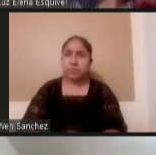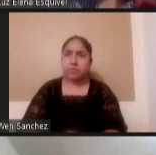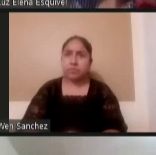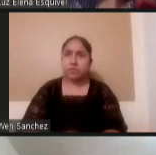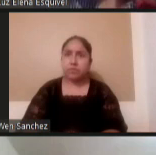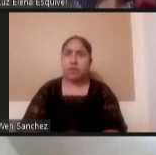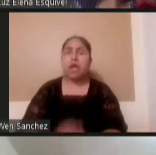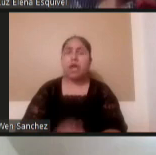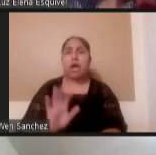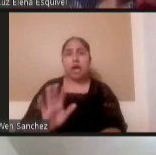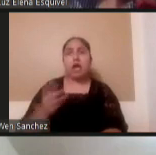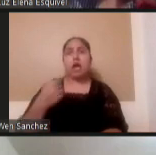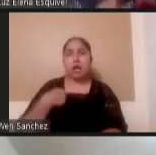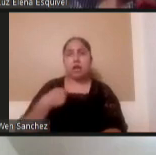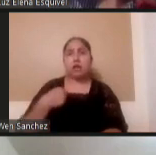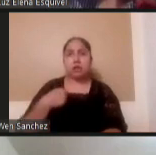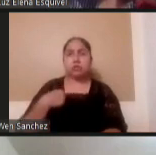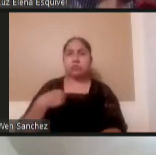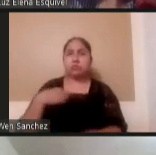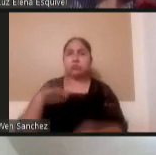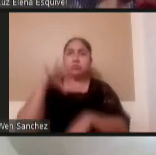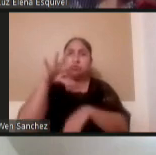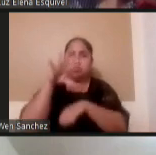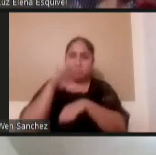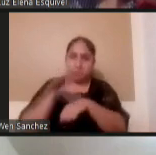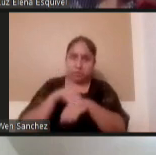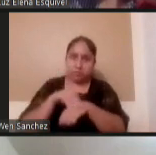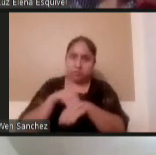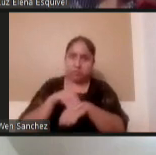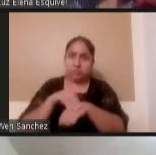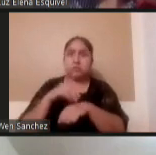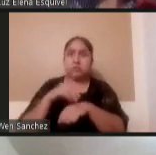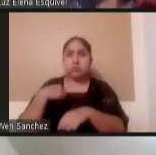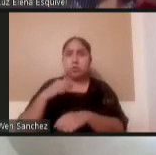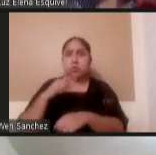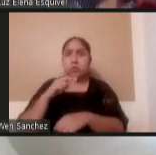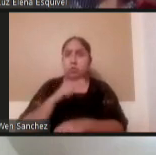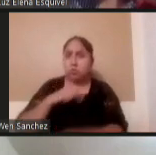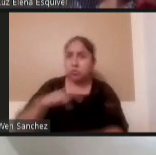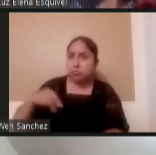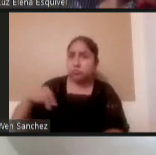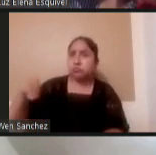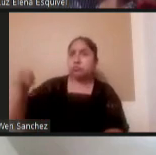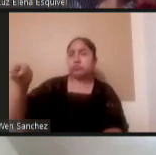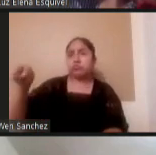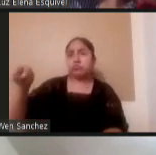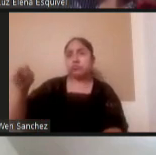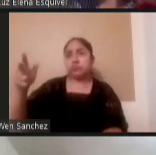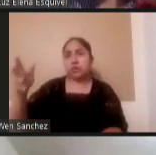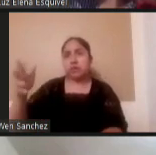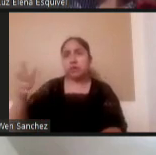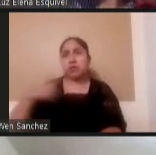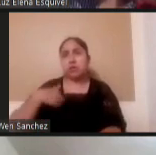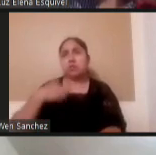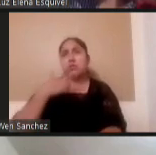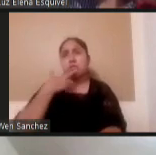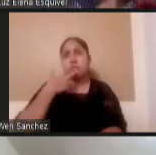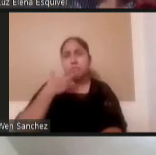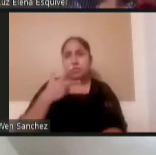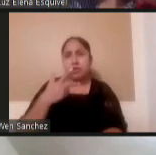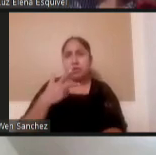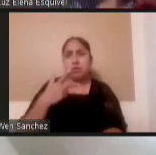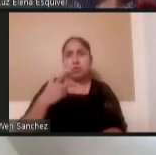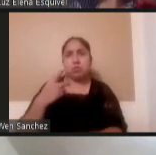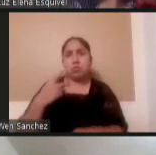en lugar de voto en contra, porque si me abstengo de votar, pues según el reglamento sería voto en